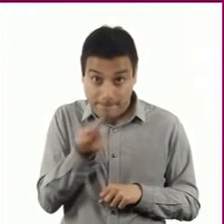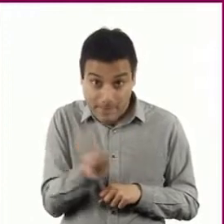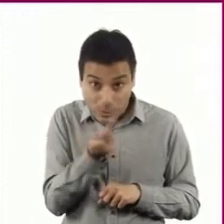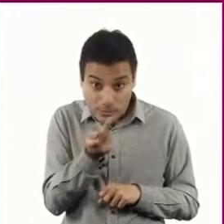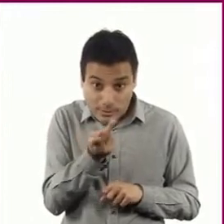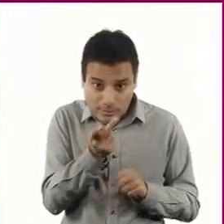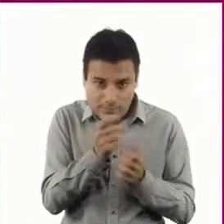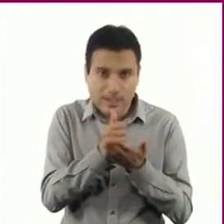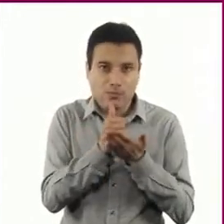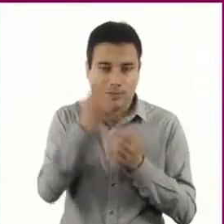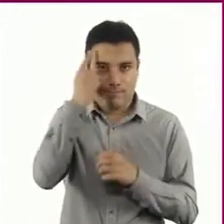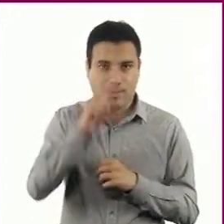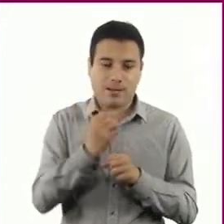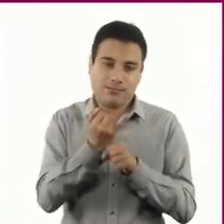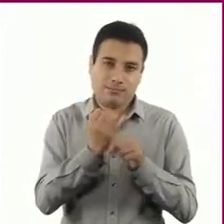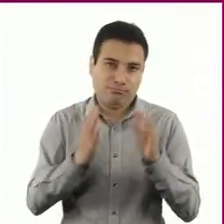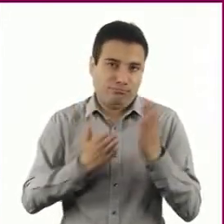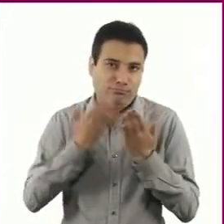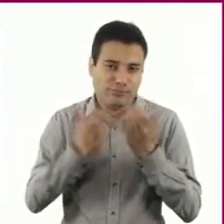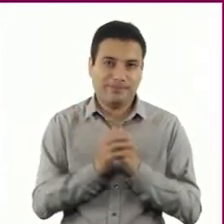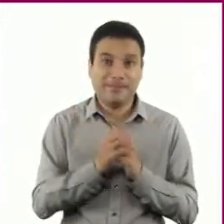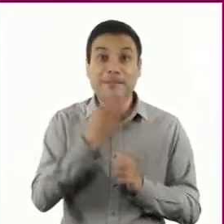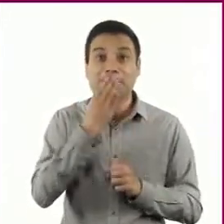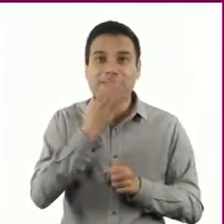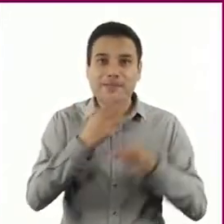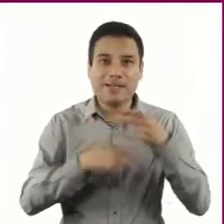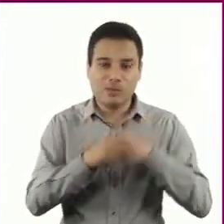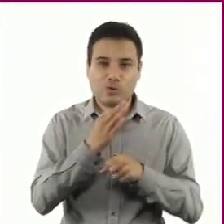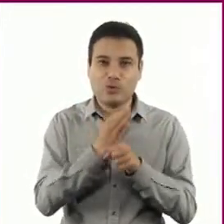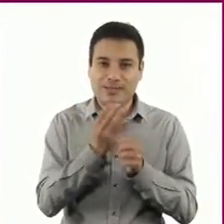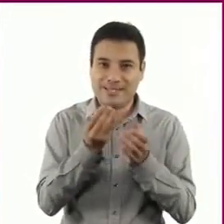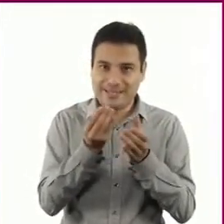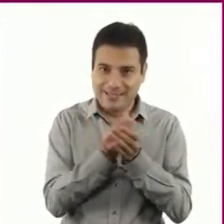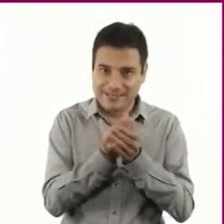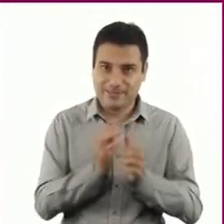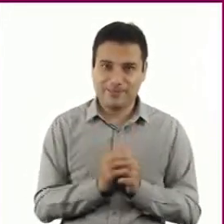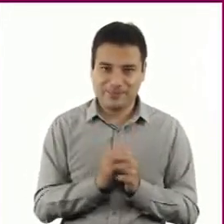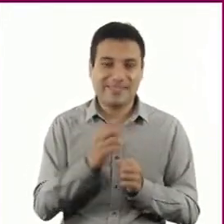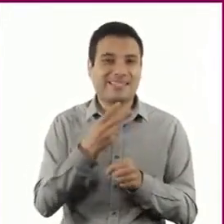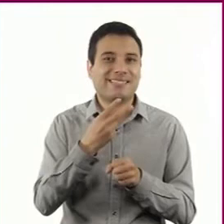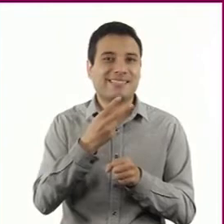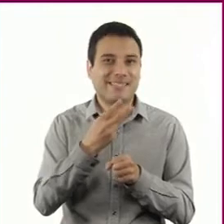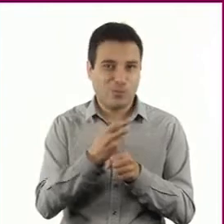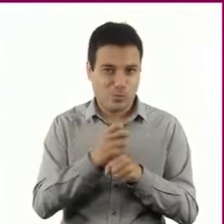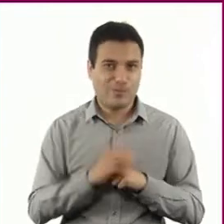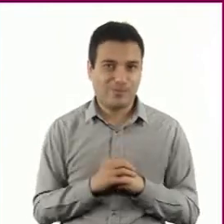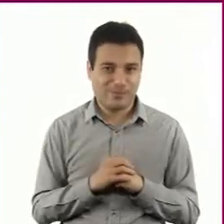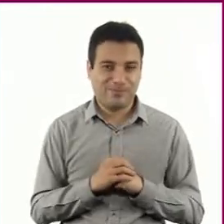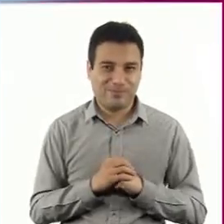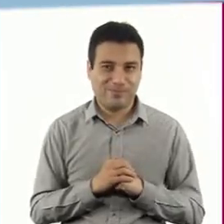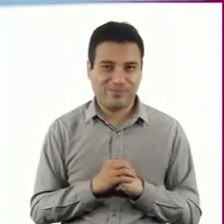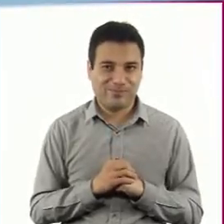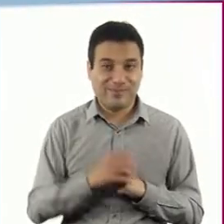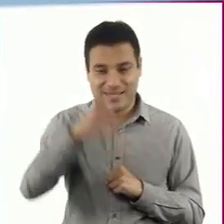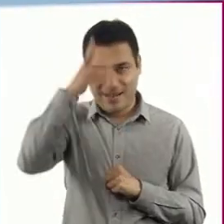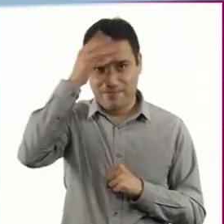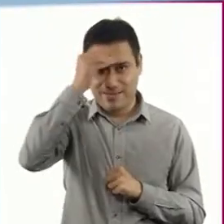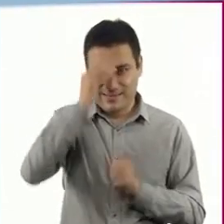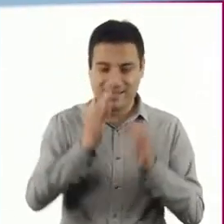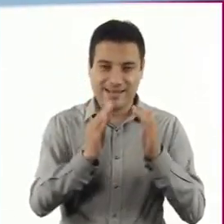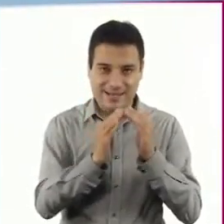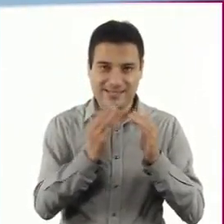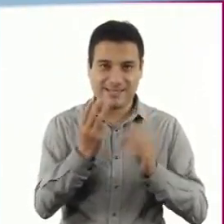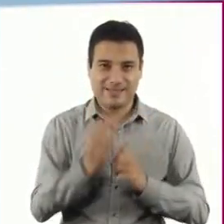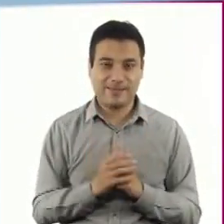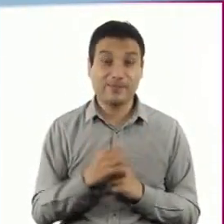conocimiento. Bienvenidas y bienvenidos a esta sesión de matemáticas para segundo grado de Aprende en Casa 3. Soy el